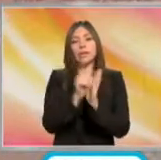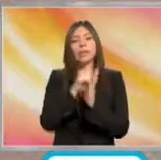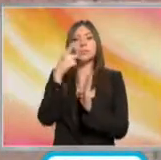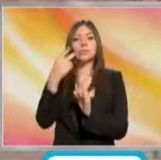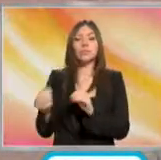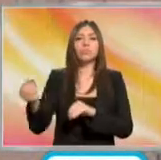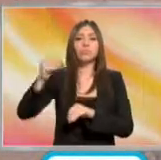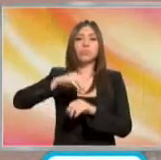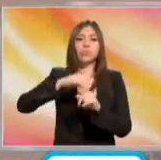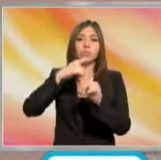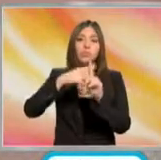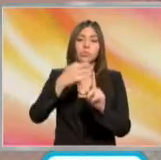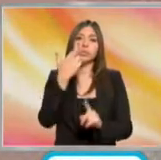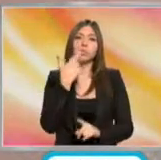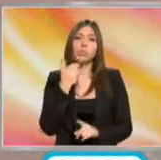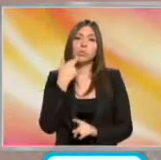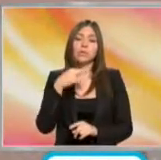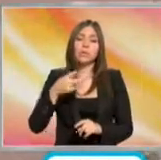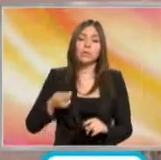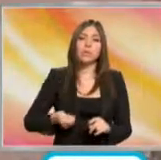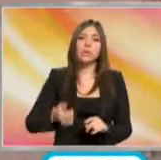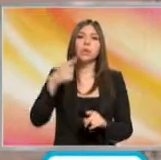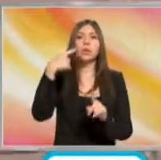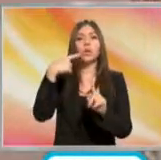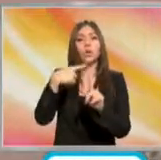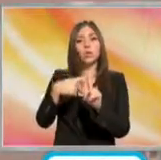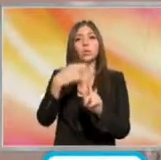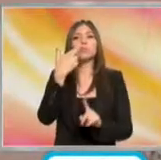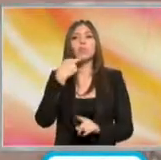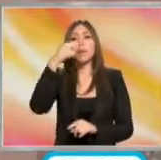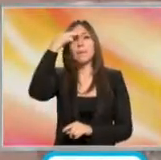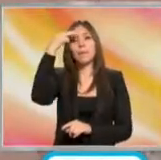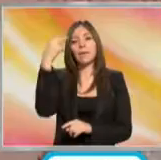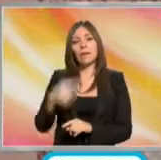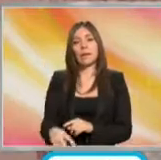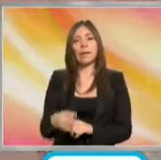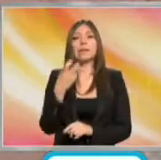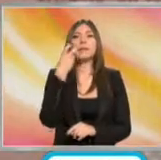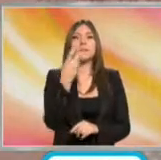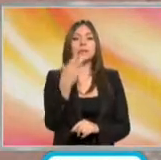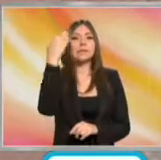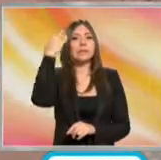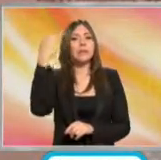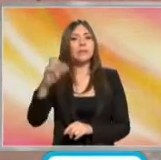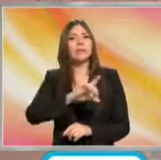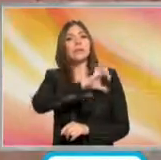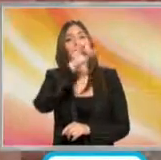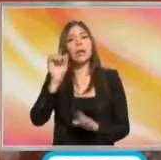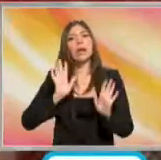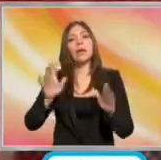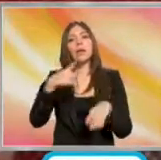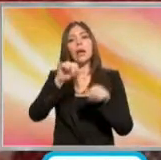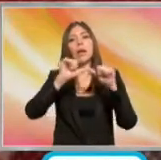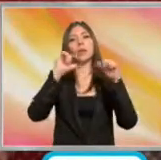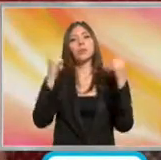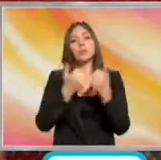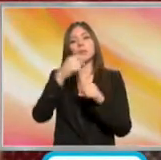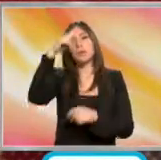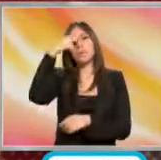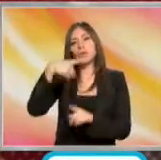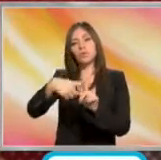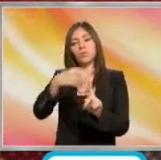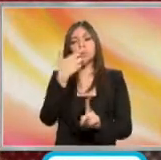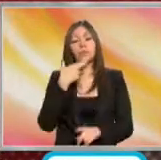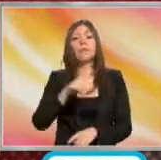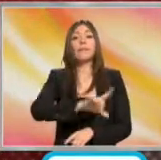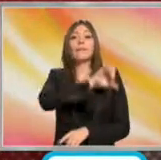la Cruz Roja. Entonces se denomina la Cruz Roja Mexicana. En ese entonces la Asociación Mexicana de la Cruz Roja.